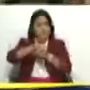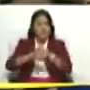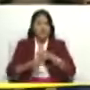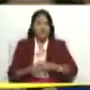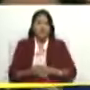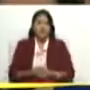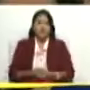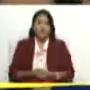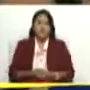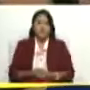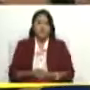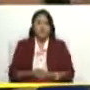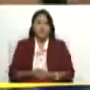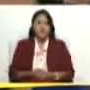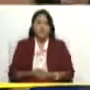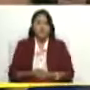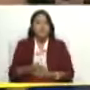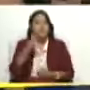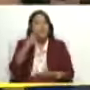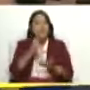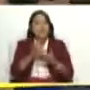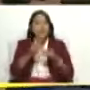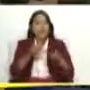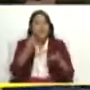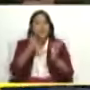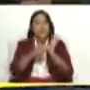izquierda derecha izquierda Cómo es la